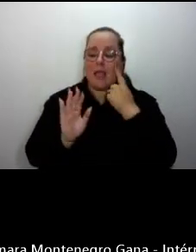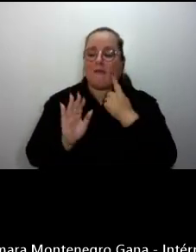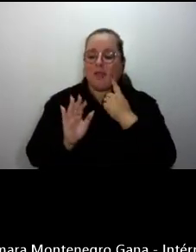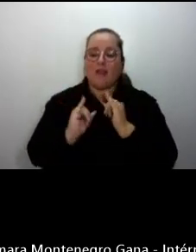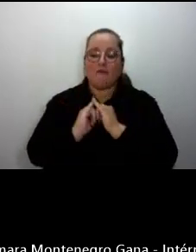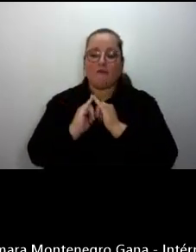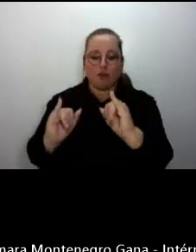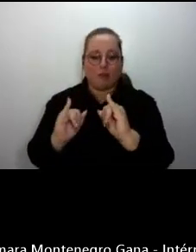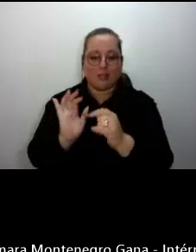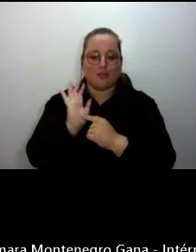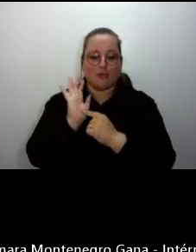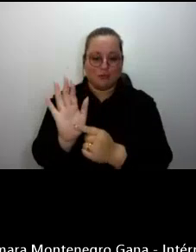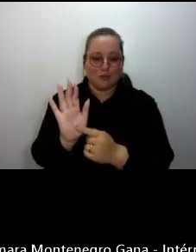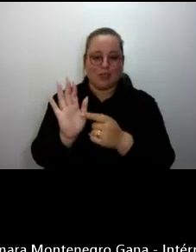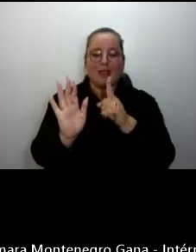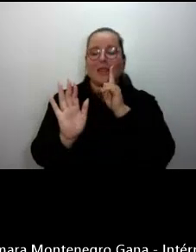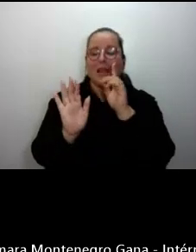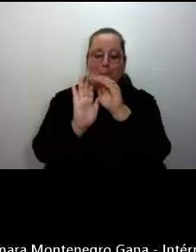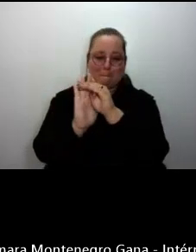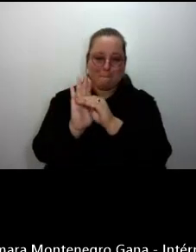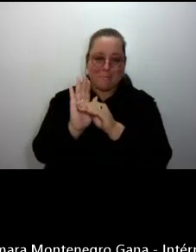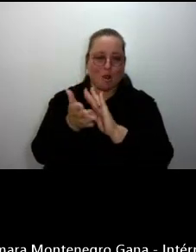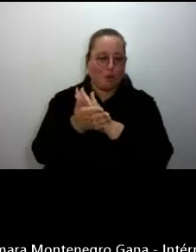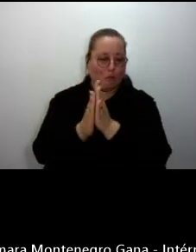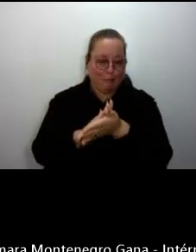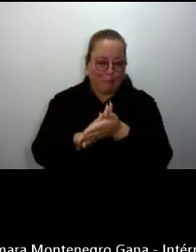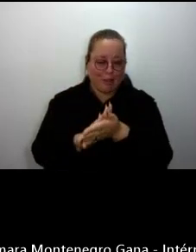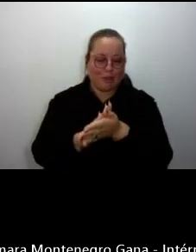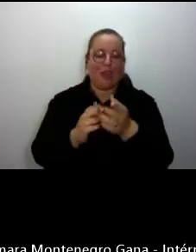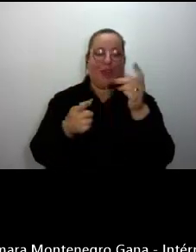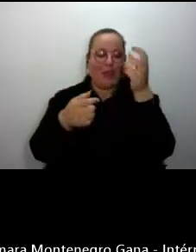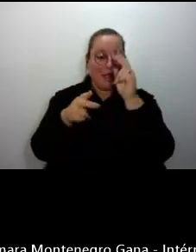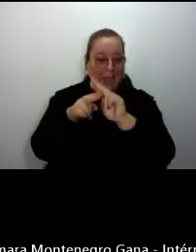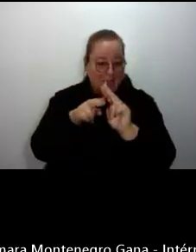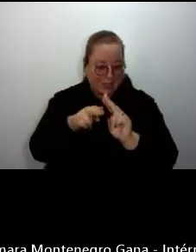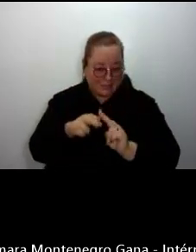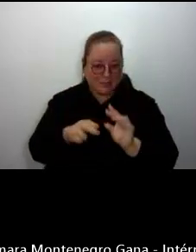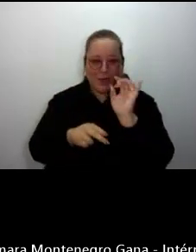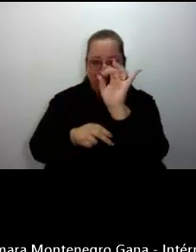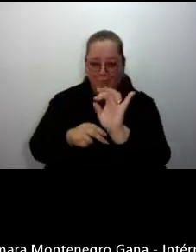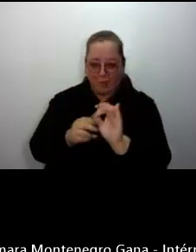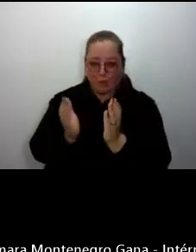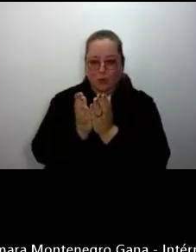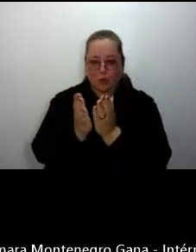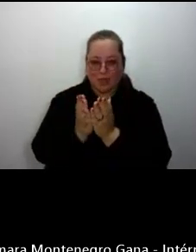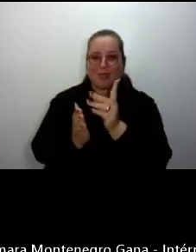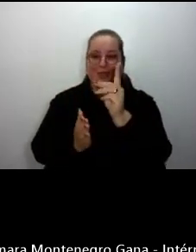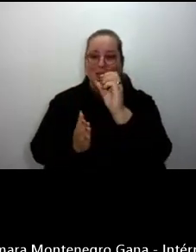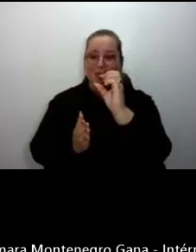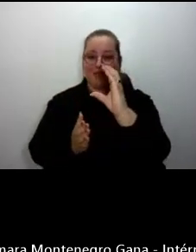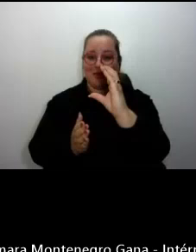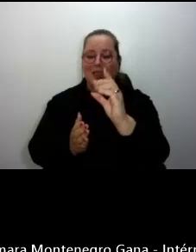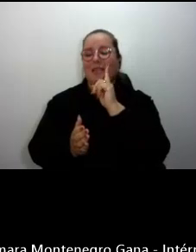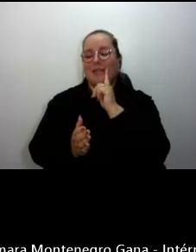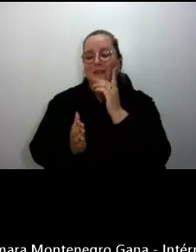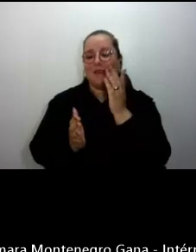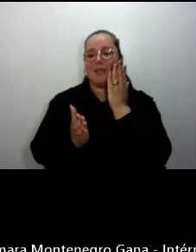va a contener, ¿verdad?, este plan integral que va a estar elaborado para cada estudiante. El protocolo DEC debe estar incorporado,